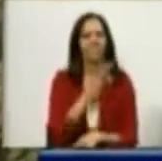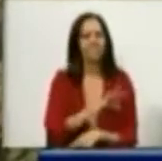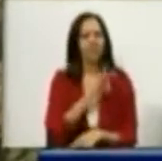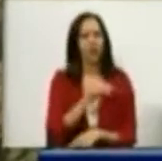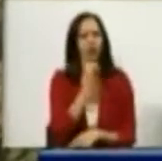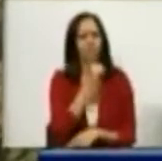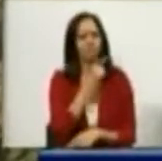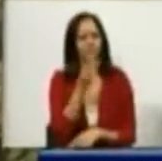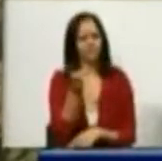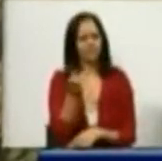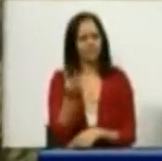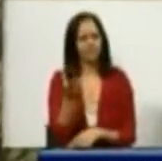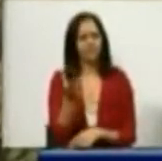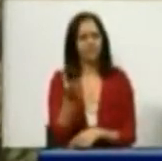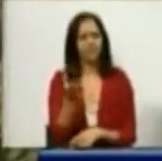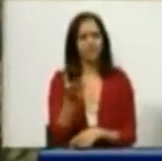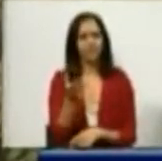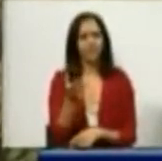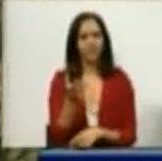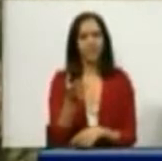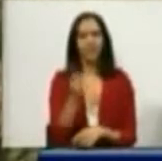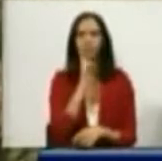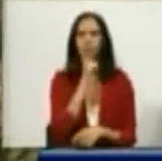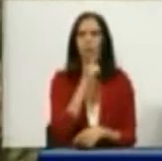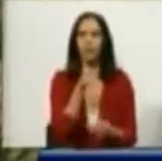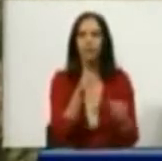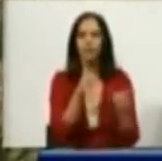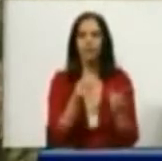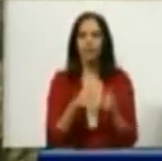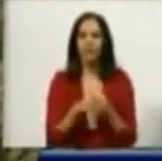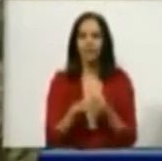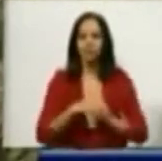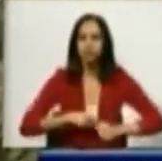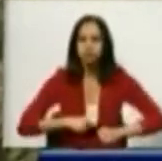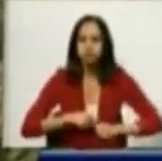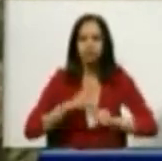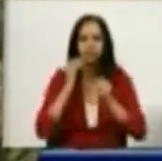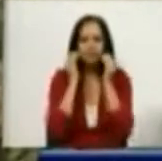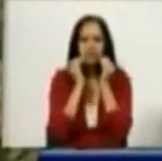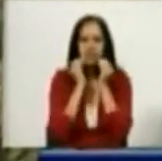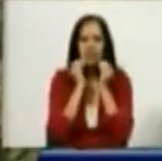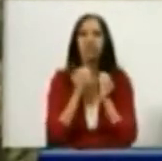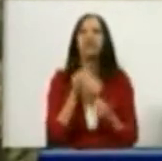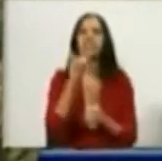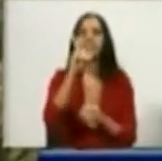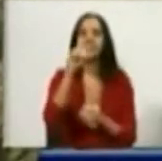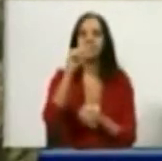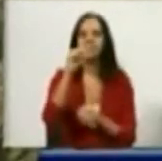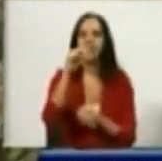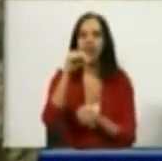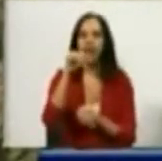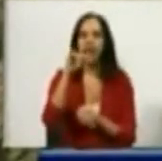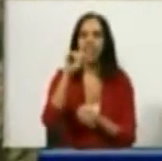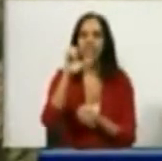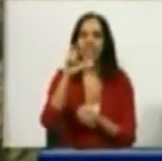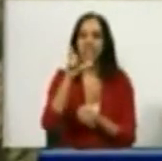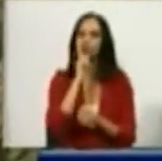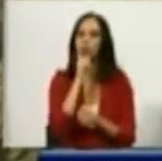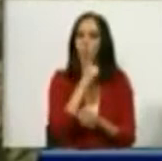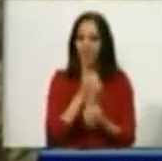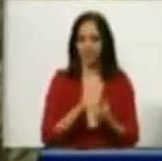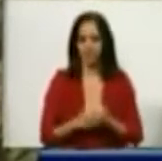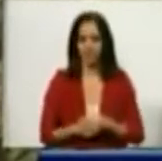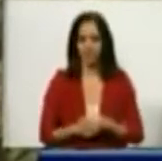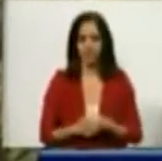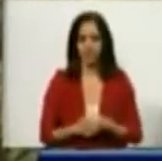este el que está ahí Daniel Lara el señor Daniel